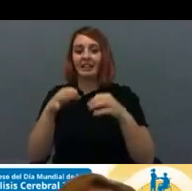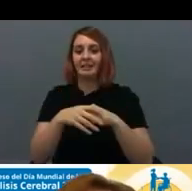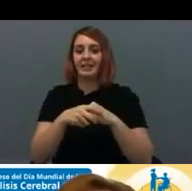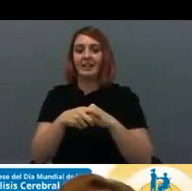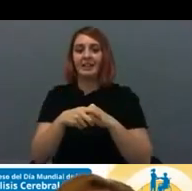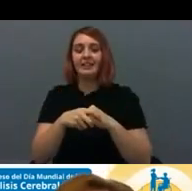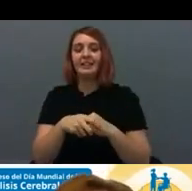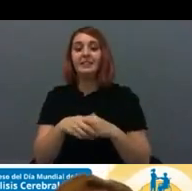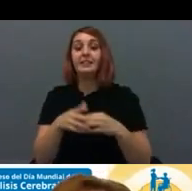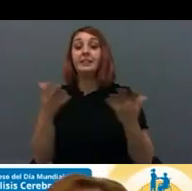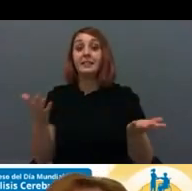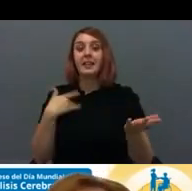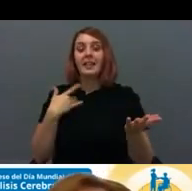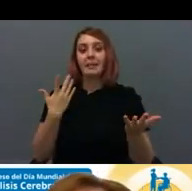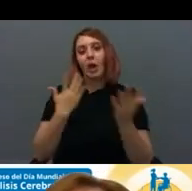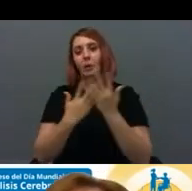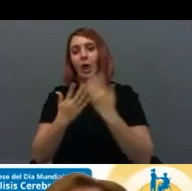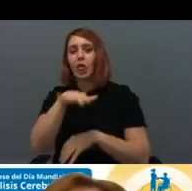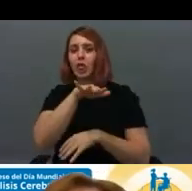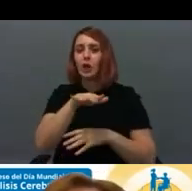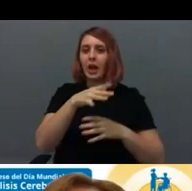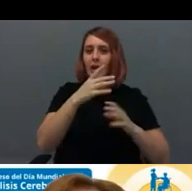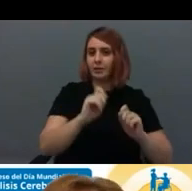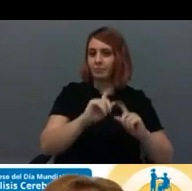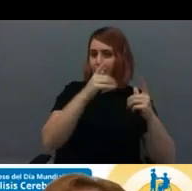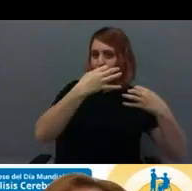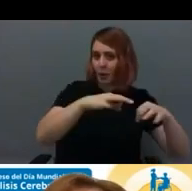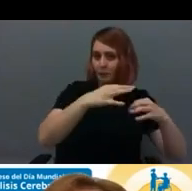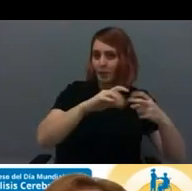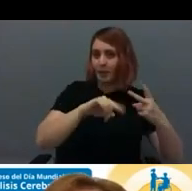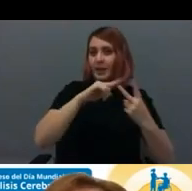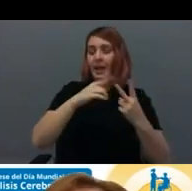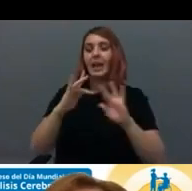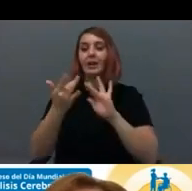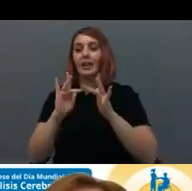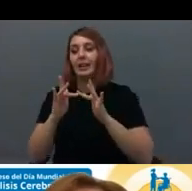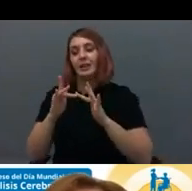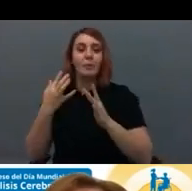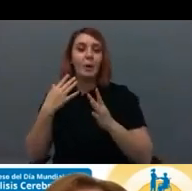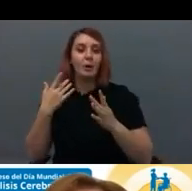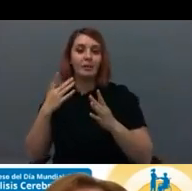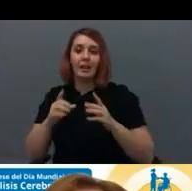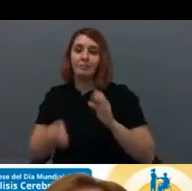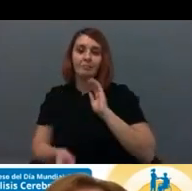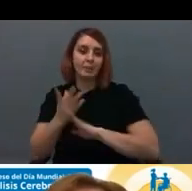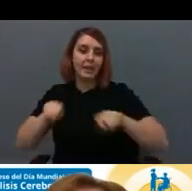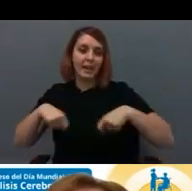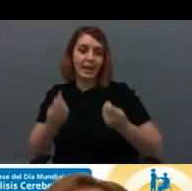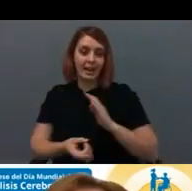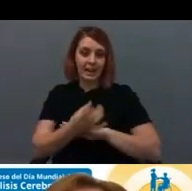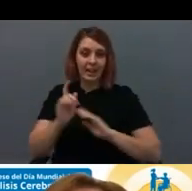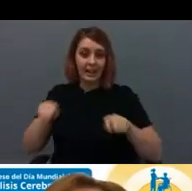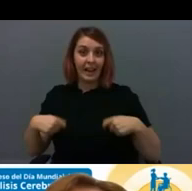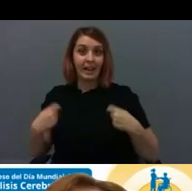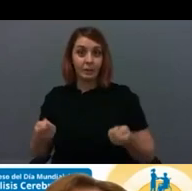Entonces, hay que combinar los espacios formales y luego las relaciones informales salen solas. Y